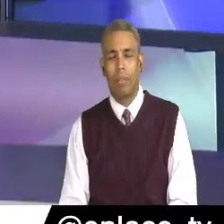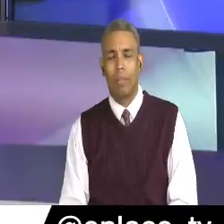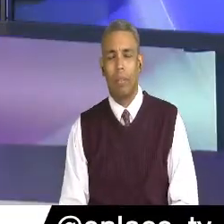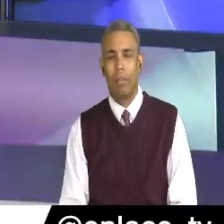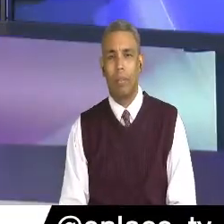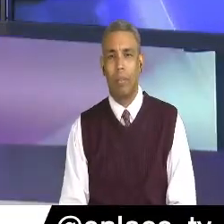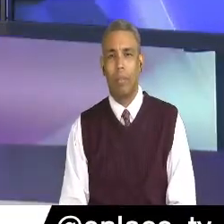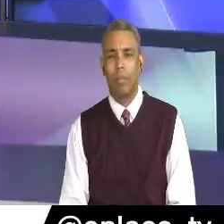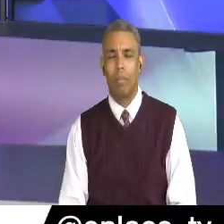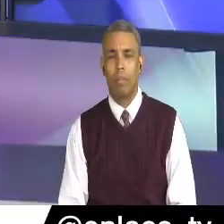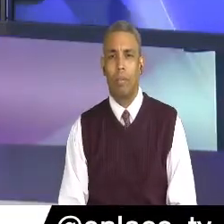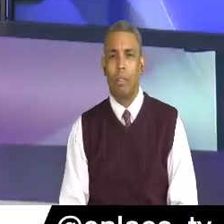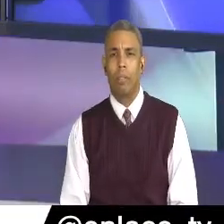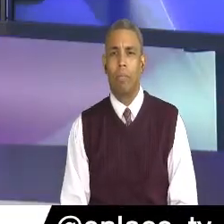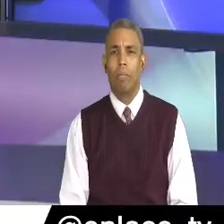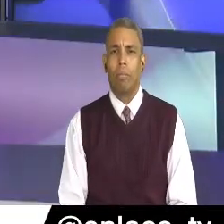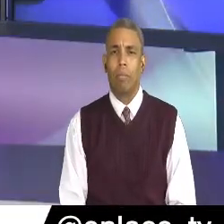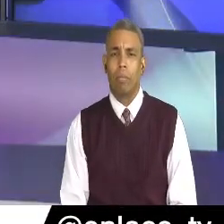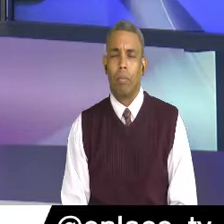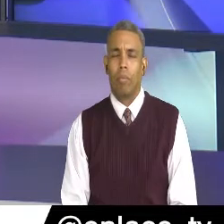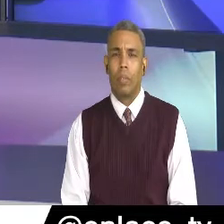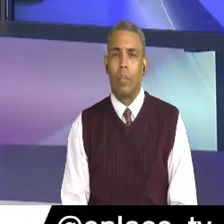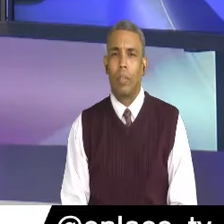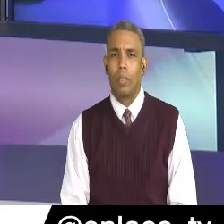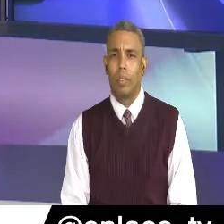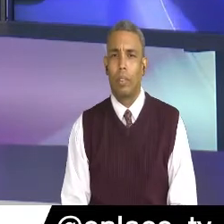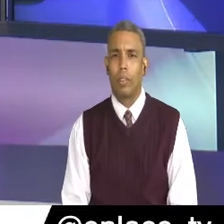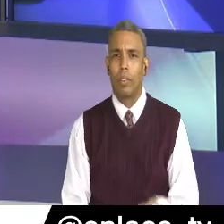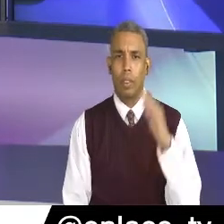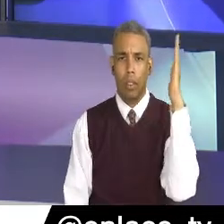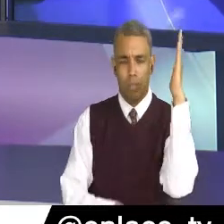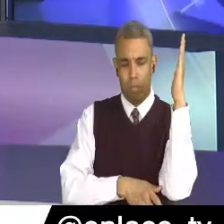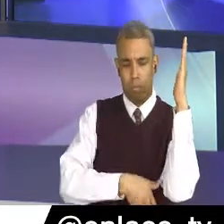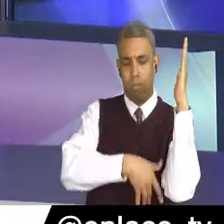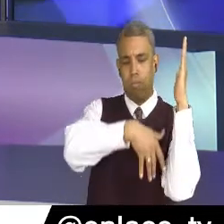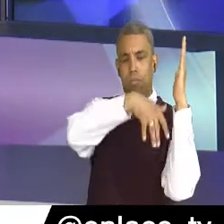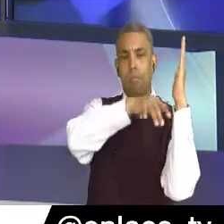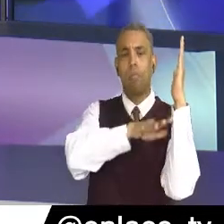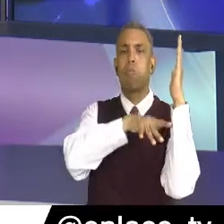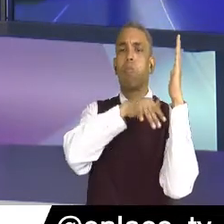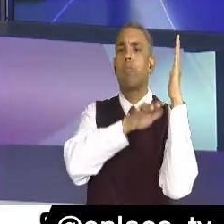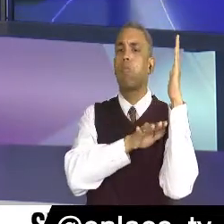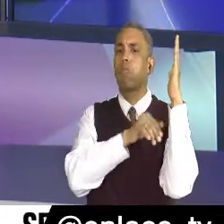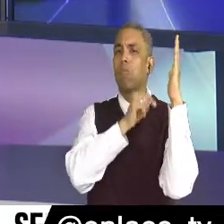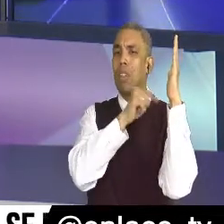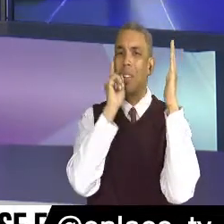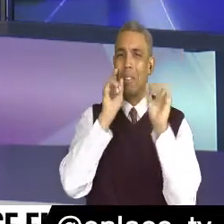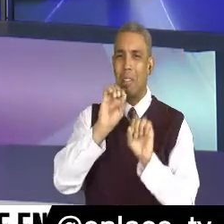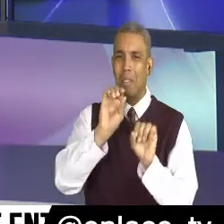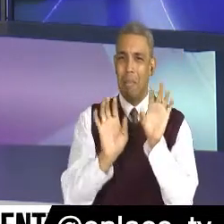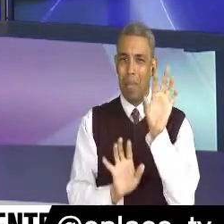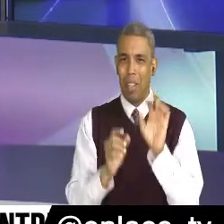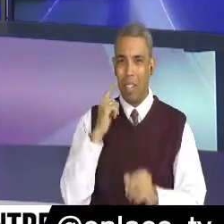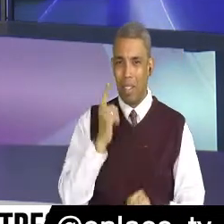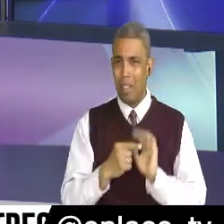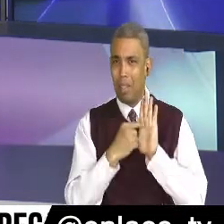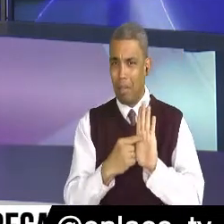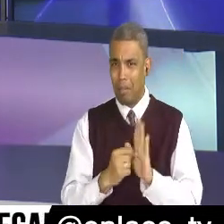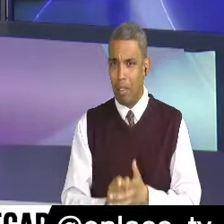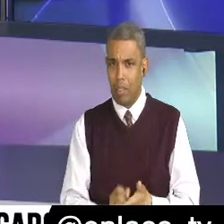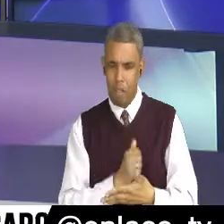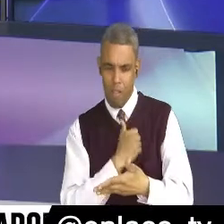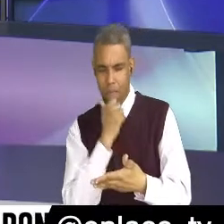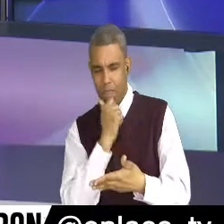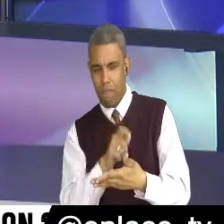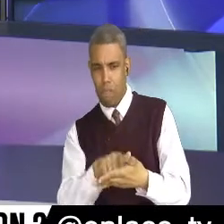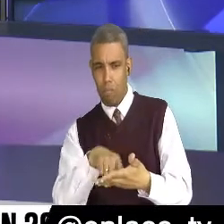Y el Comité Interinstitucional del Embalse Topocoro aprobó los lineamientos contemplados en el Plan de Ordenamiento del Embalse de la Central Hidroeléctrica